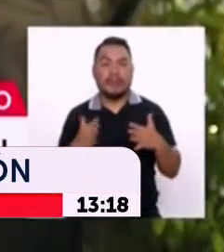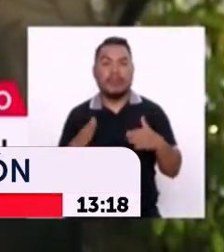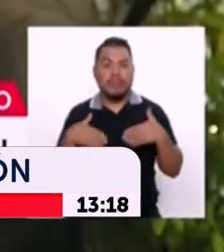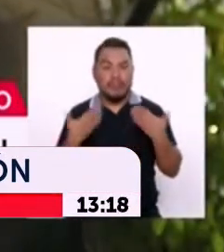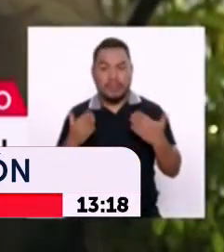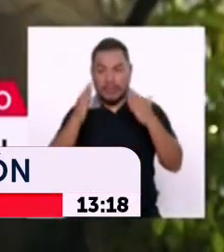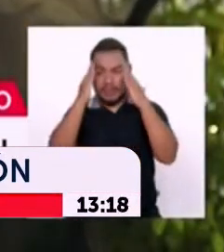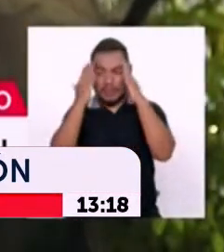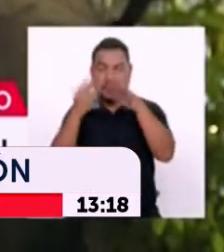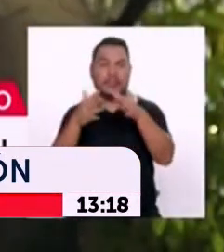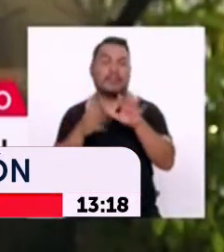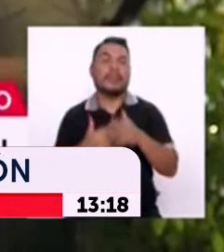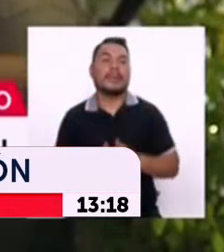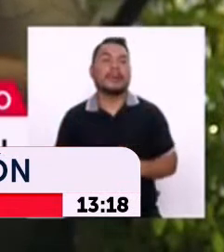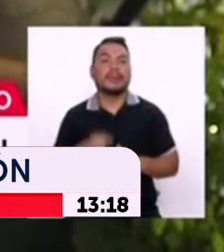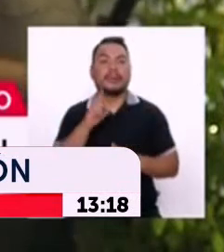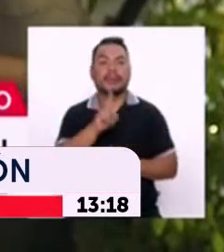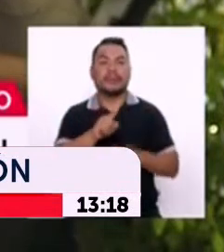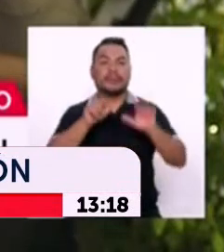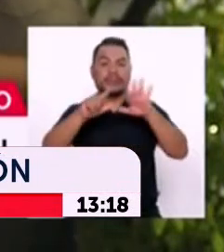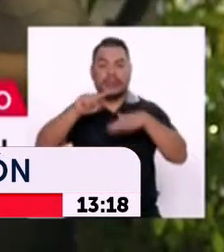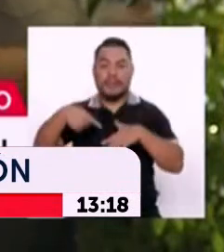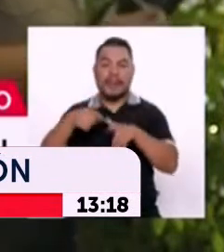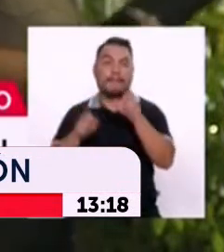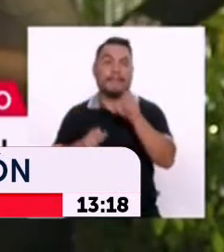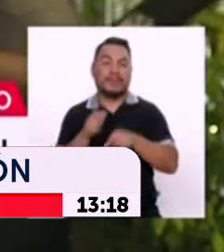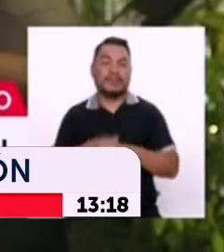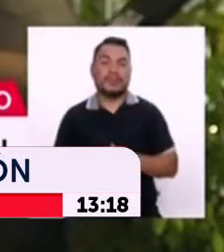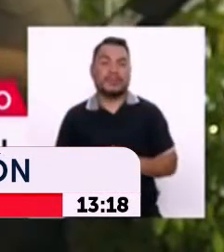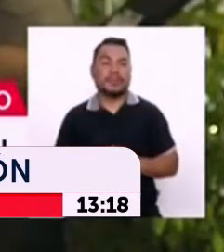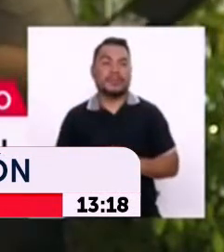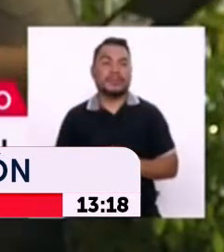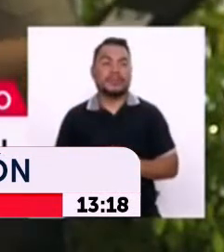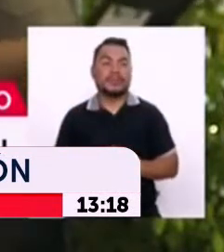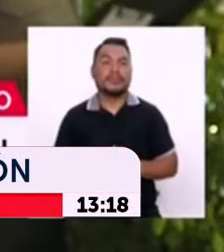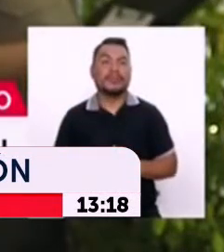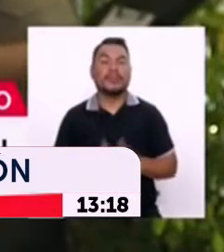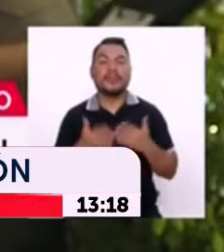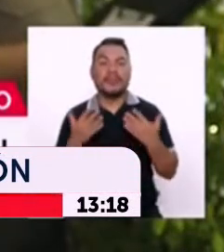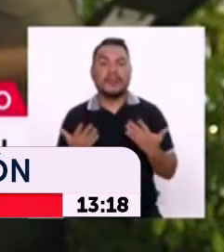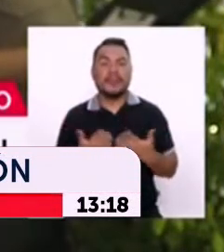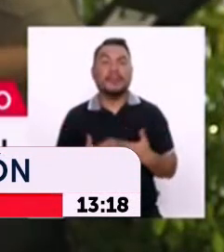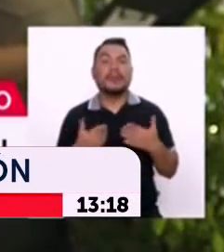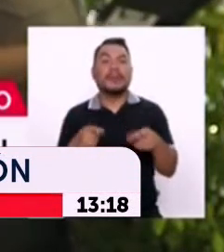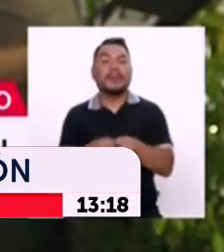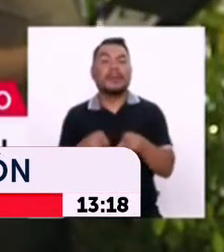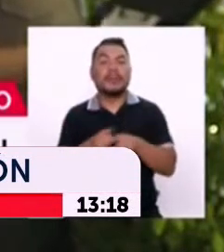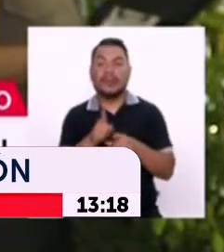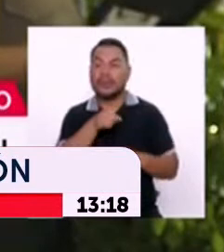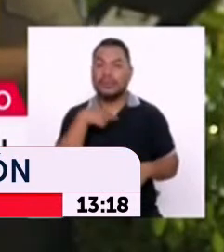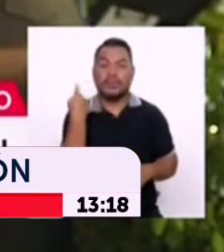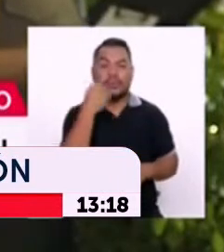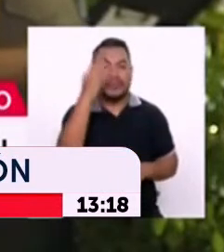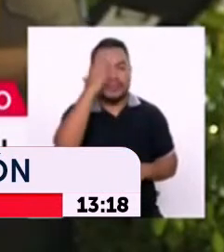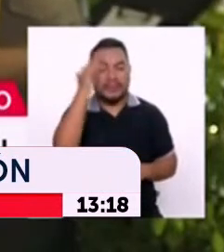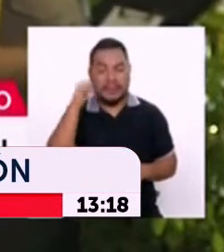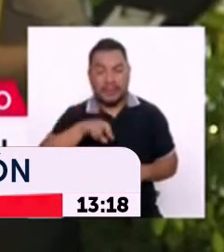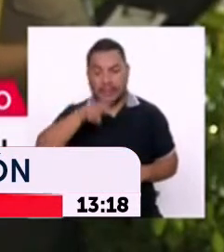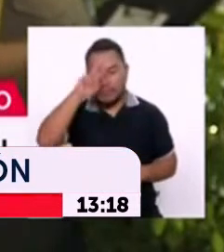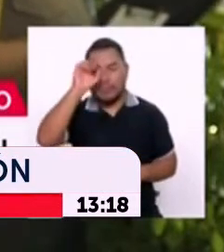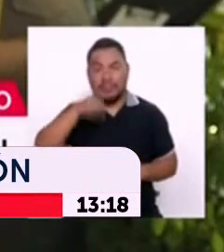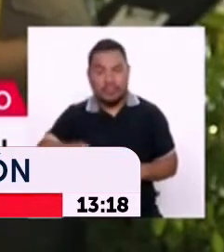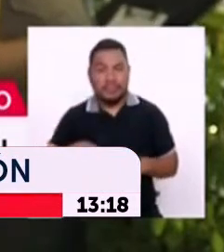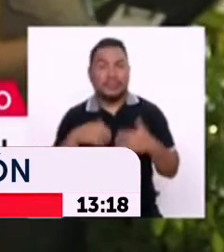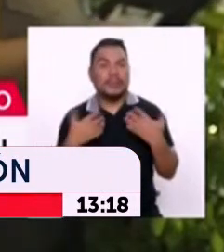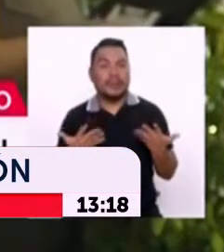y hemos podido atender más o menos a 17.000 personas. Y también, como todos sabemos, el Perú